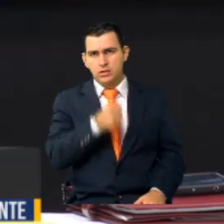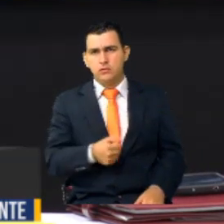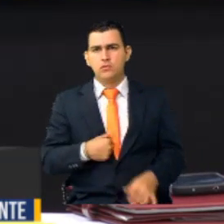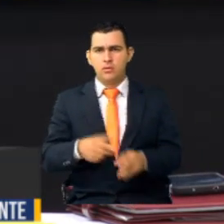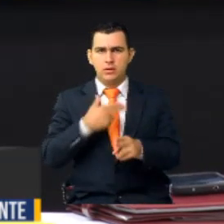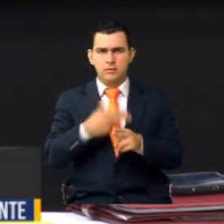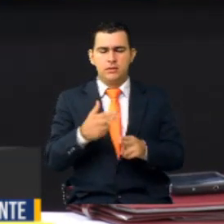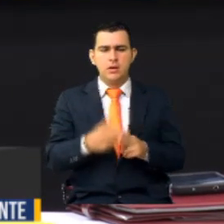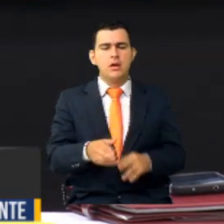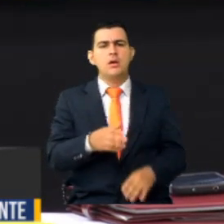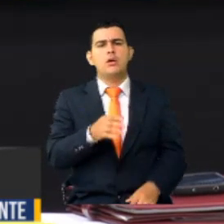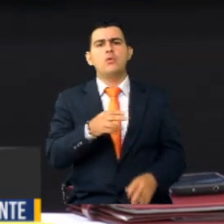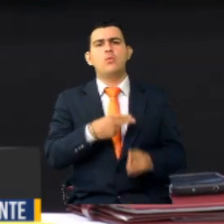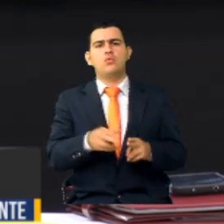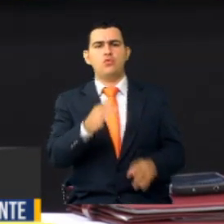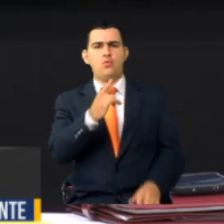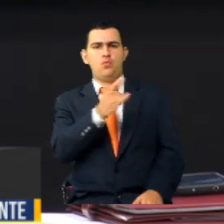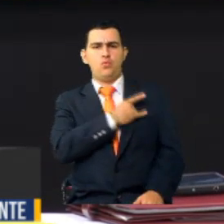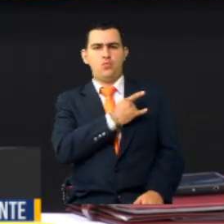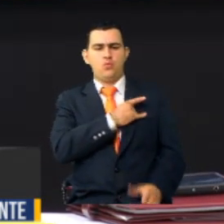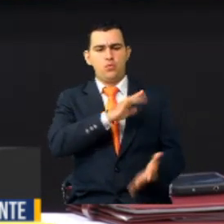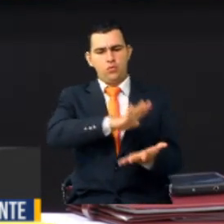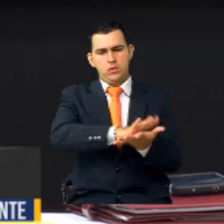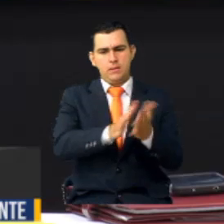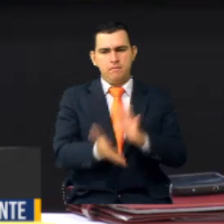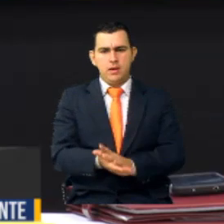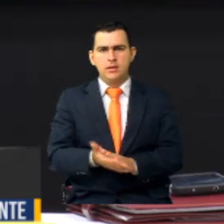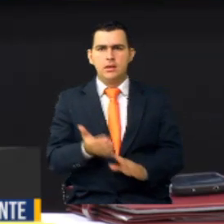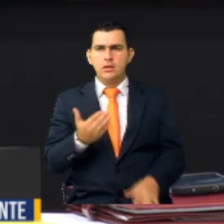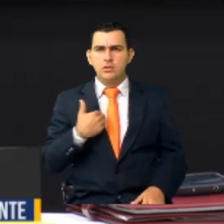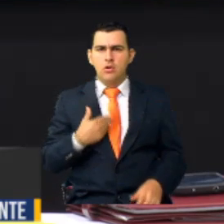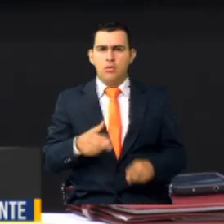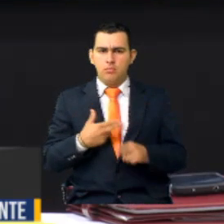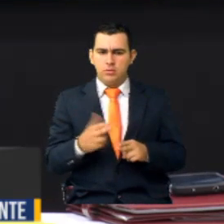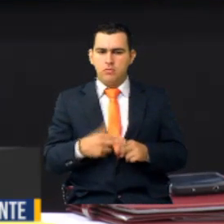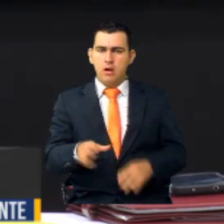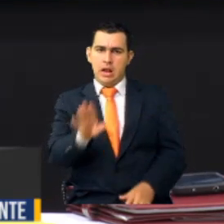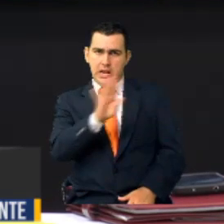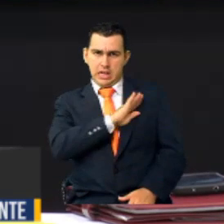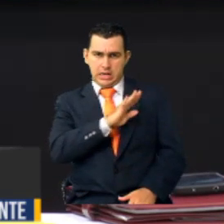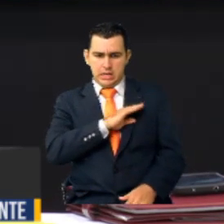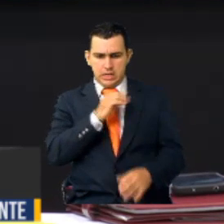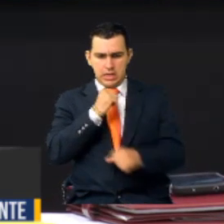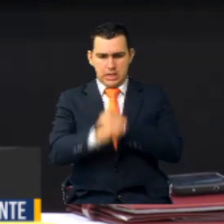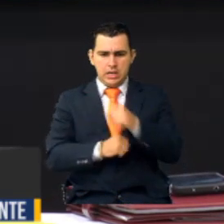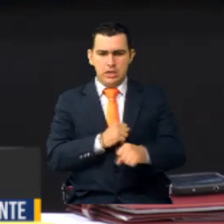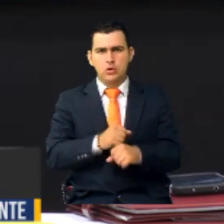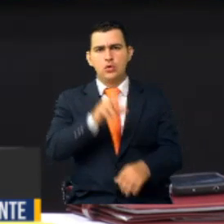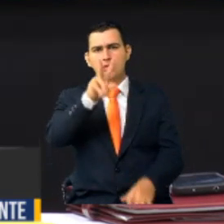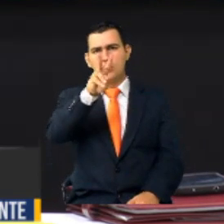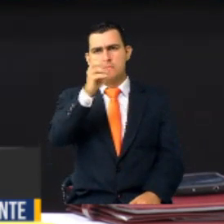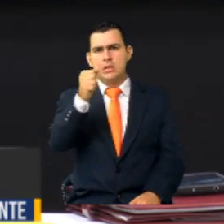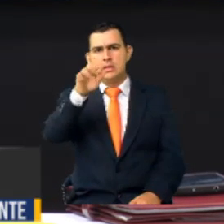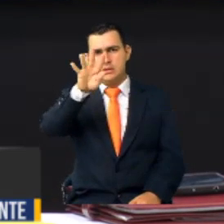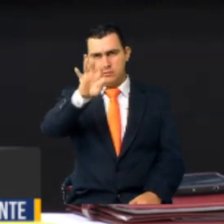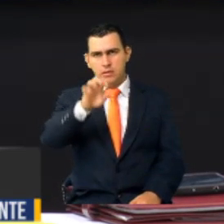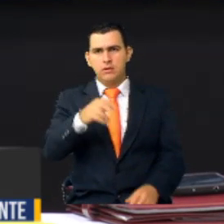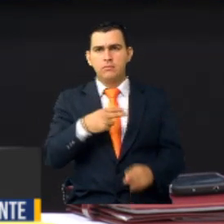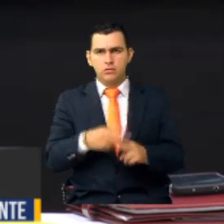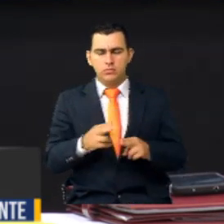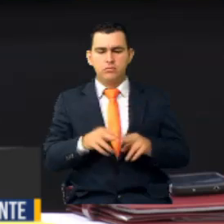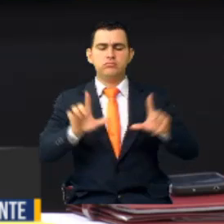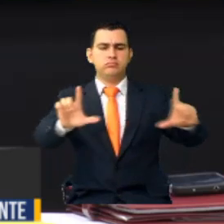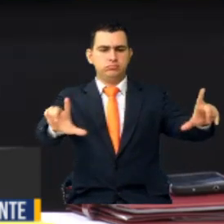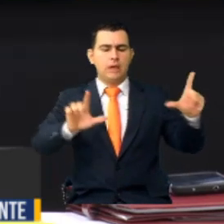la Unipaz. Ya hablábamos, cuando termine mi gestión como alcalde en el 2019, también estaré recibiendo el grado de